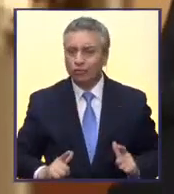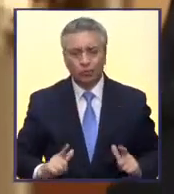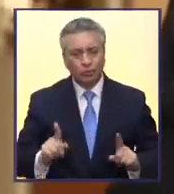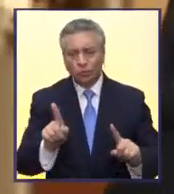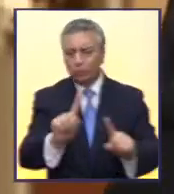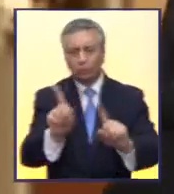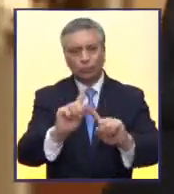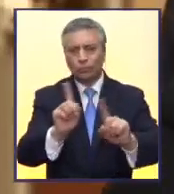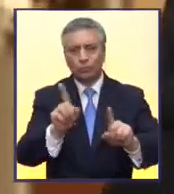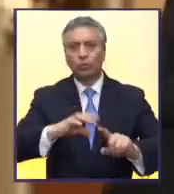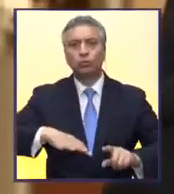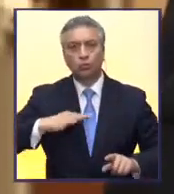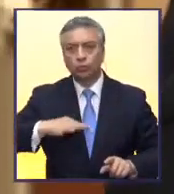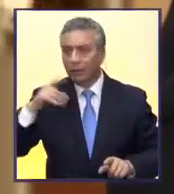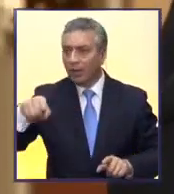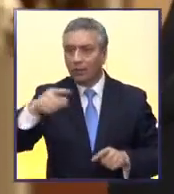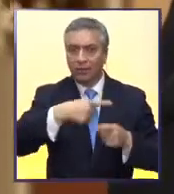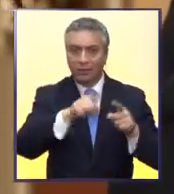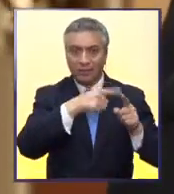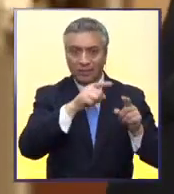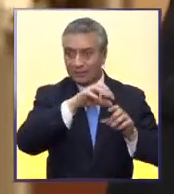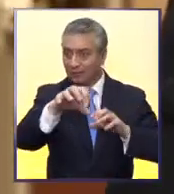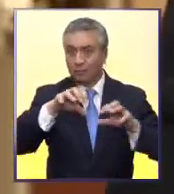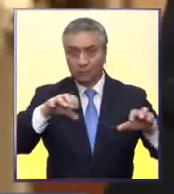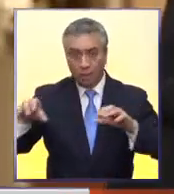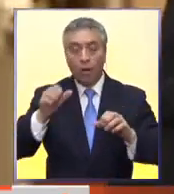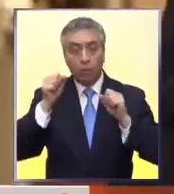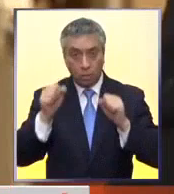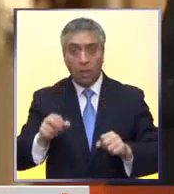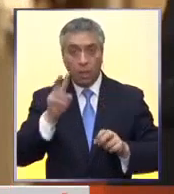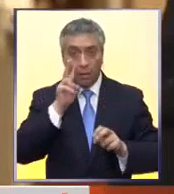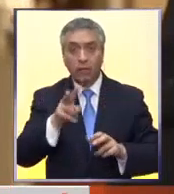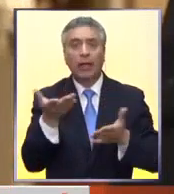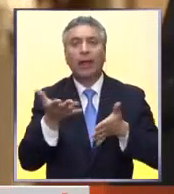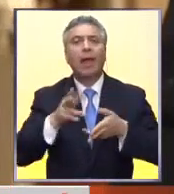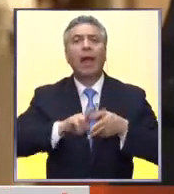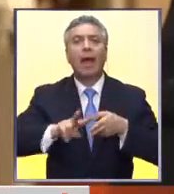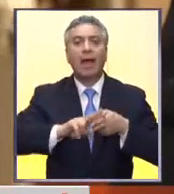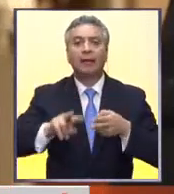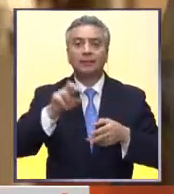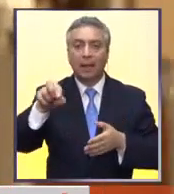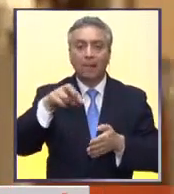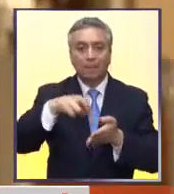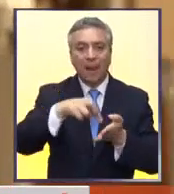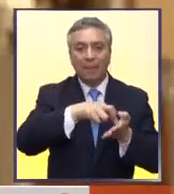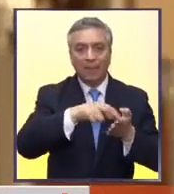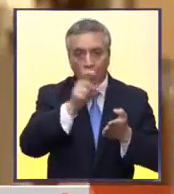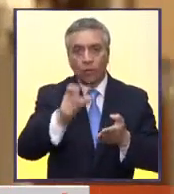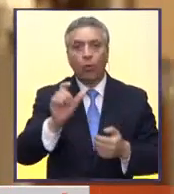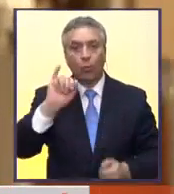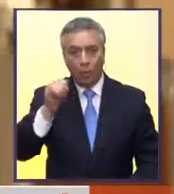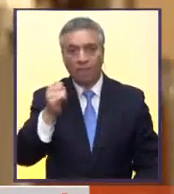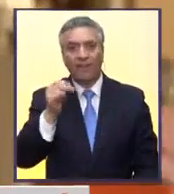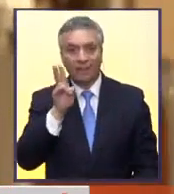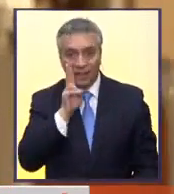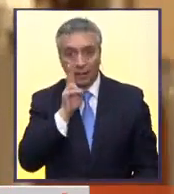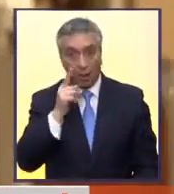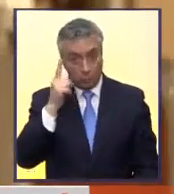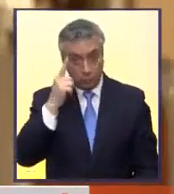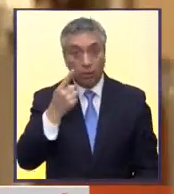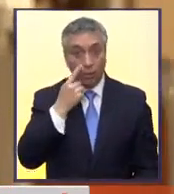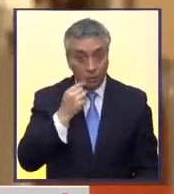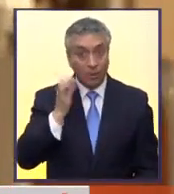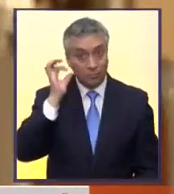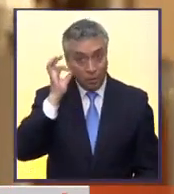creo que ahí los ciudadanos y ciudadanas de los distintos distritos podrán ver qué hacen sus parlamentarios y parlamentarias el día jueves y viernes. Acuérdate que tenemos diputados y diputadas que son de